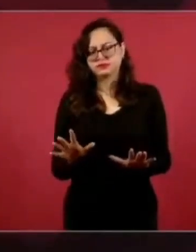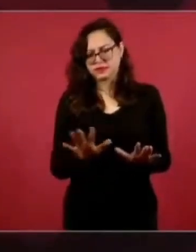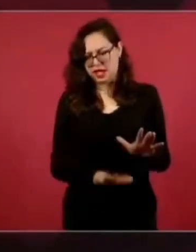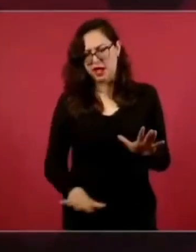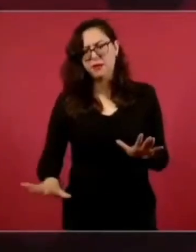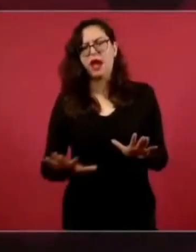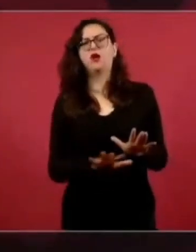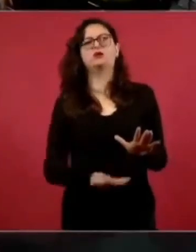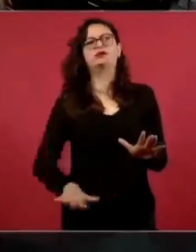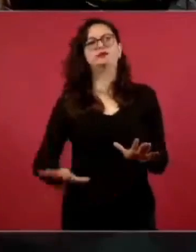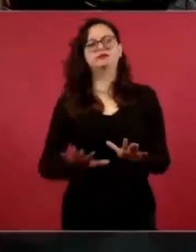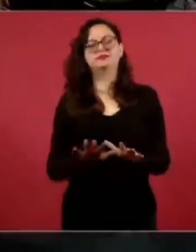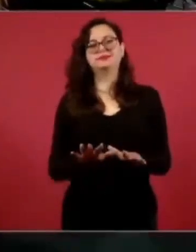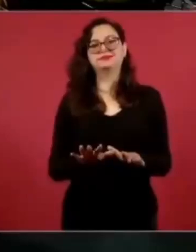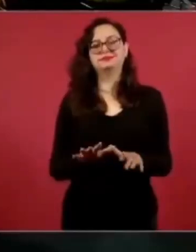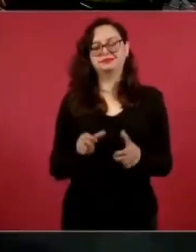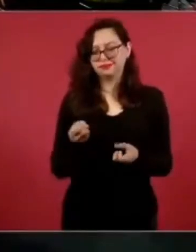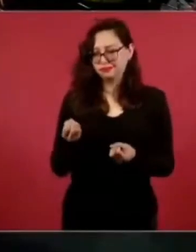arriba,